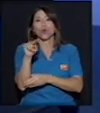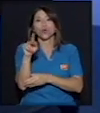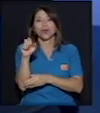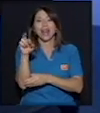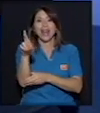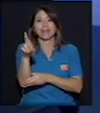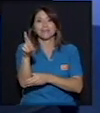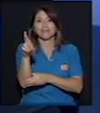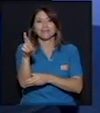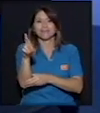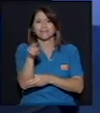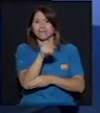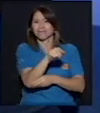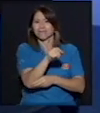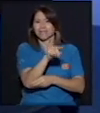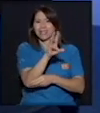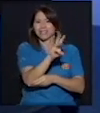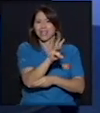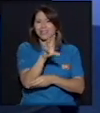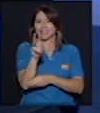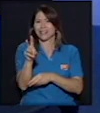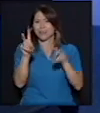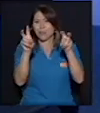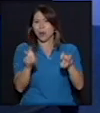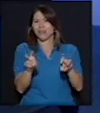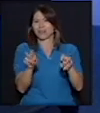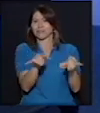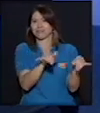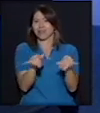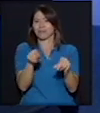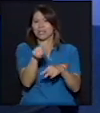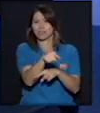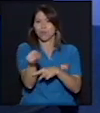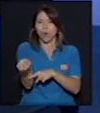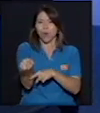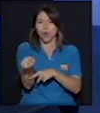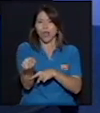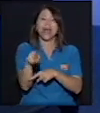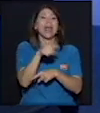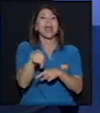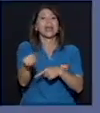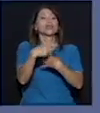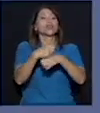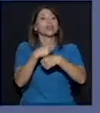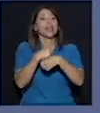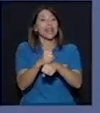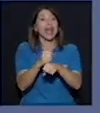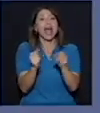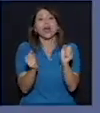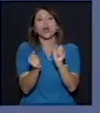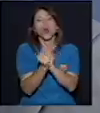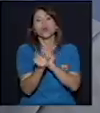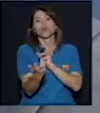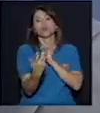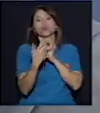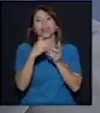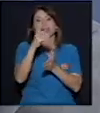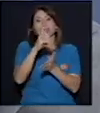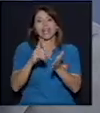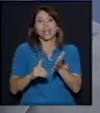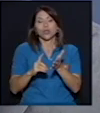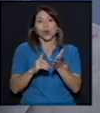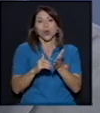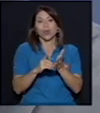número es exactamente el mismo, hacen 6 pruebas, se quedan conformes que el diseño de sus armas atómicas está aprobado y ahí